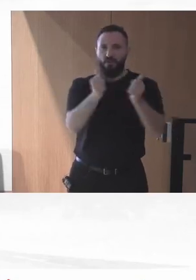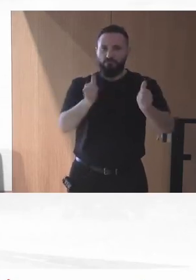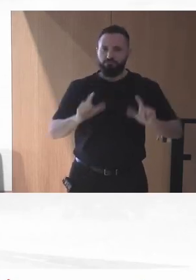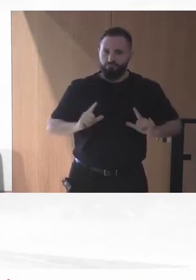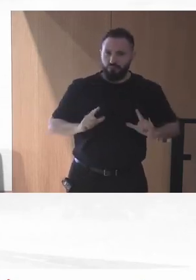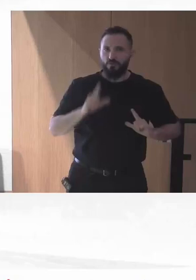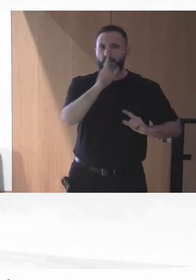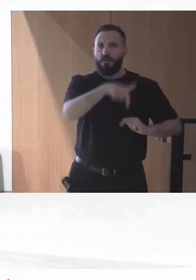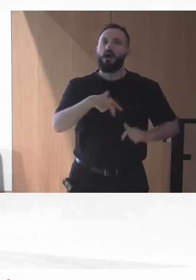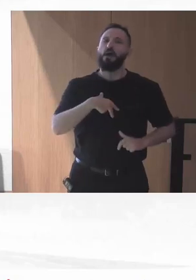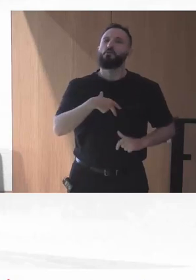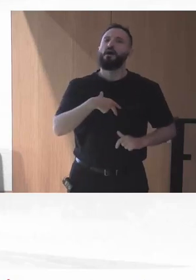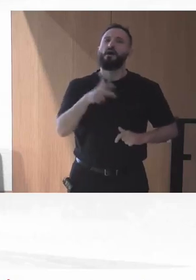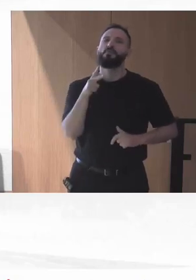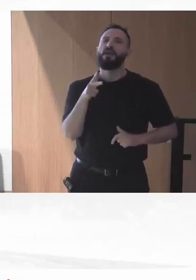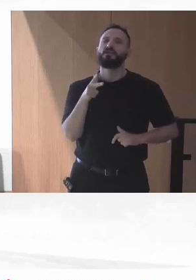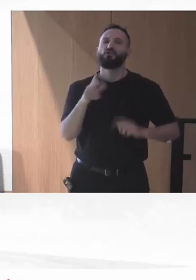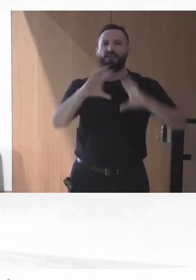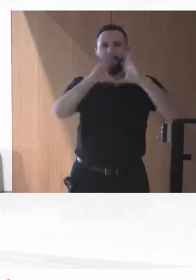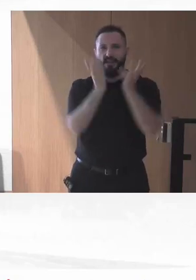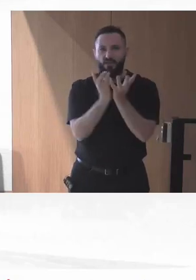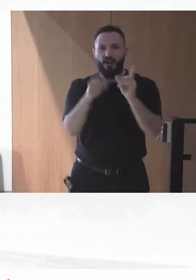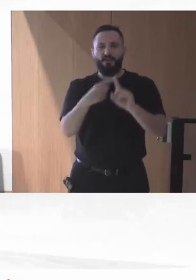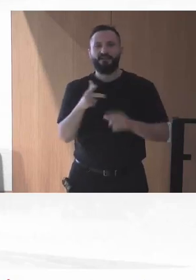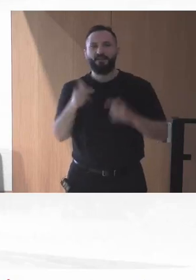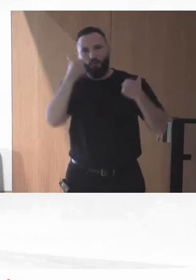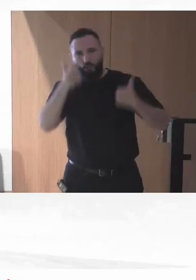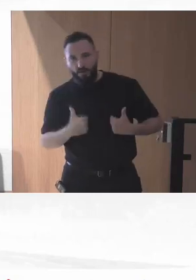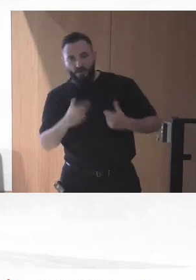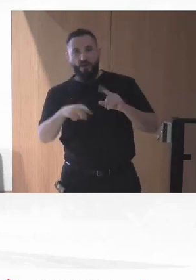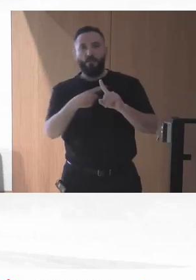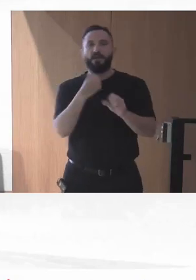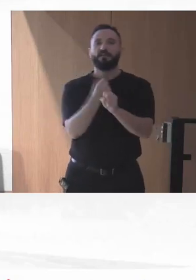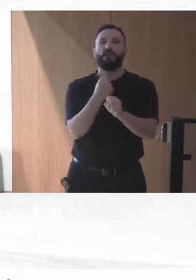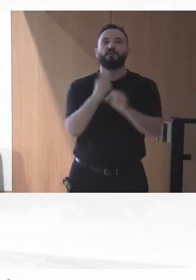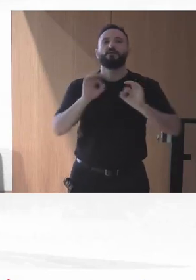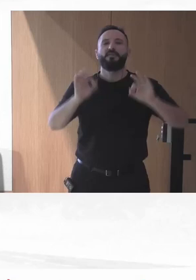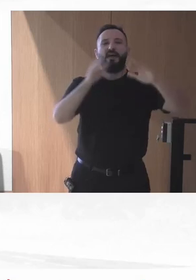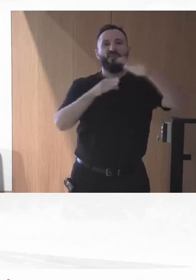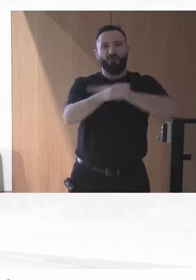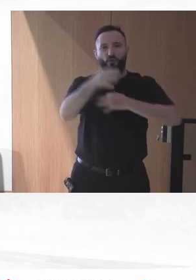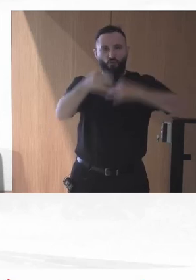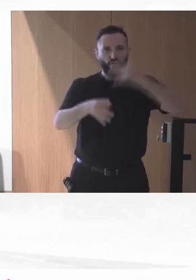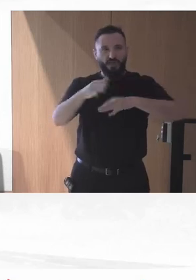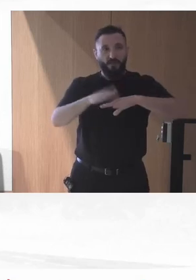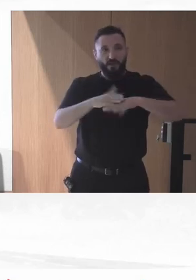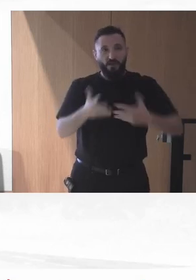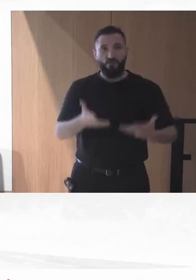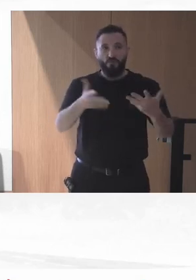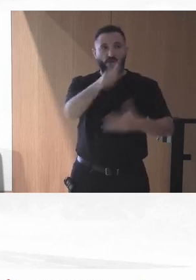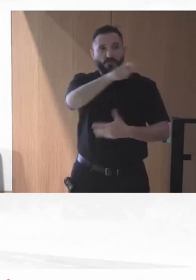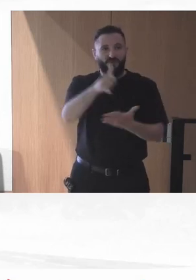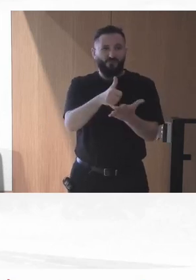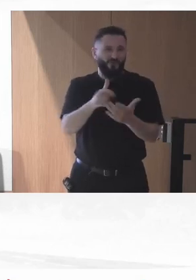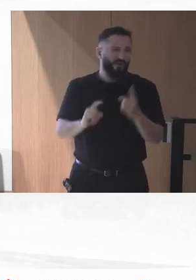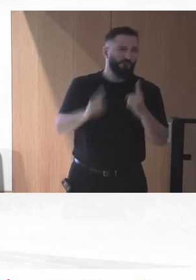abogada de Derecho Internacional y de Derechos Humanos y trabaja en cuestiones relacionadas con el acceso a la justicia para los más